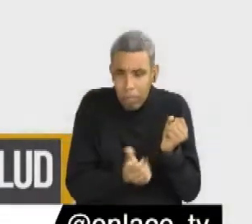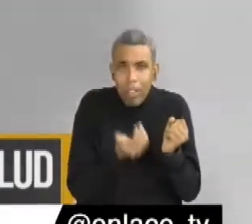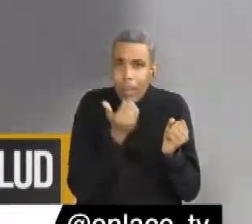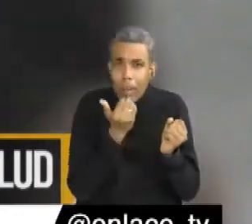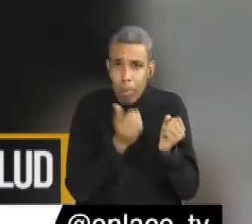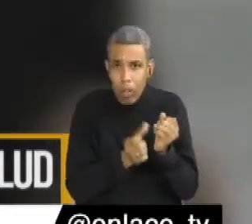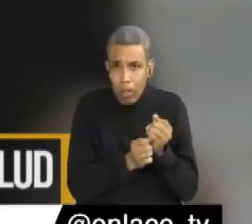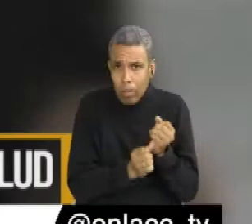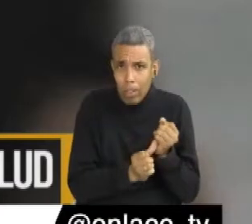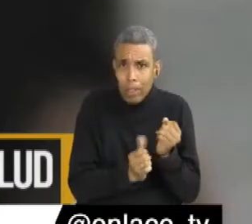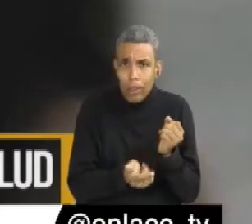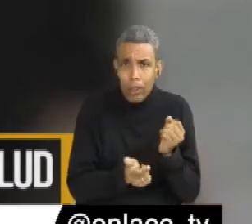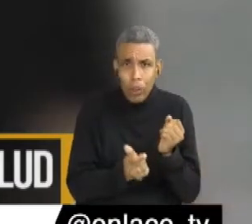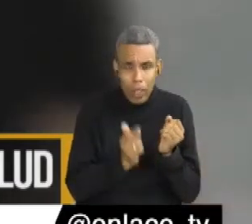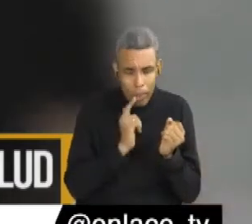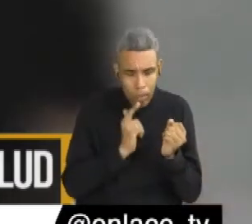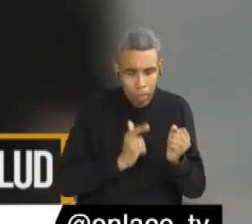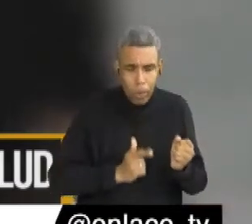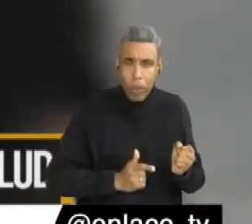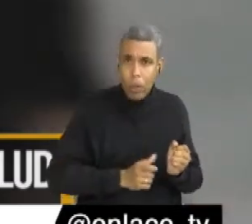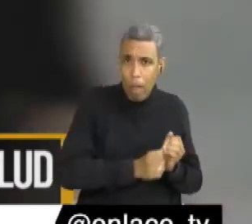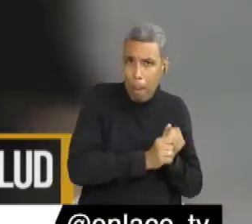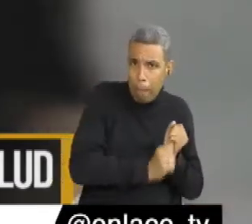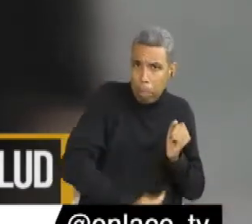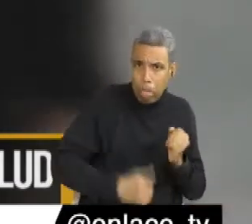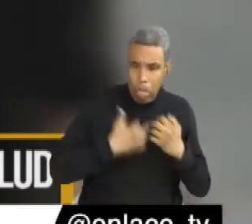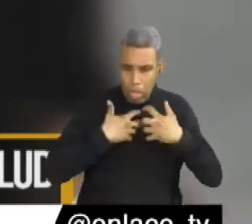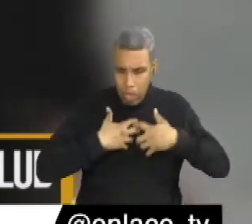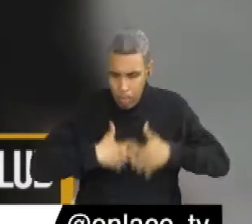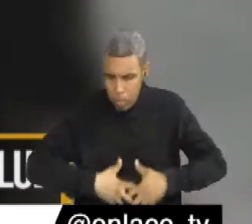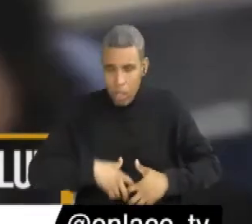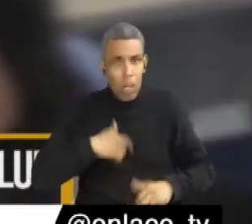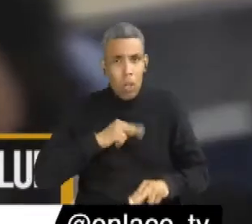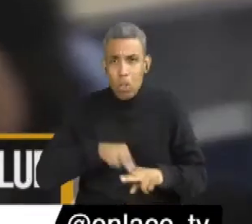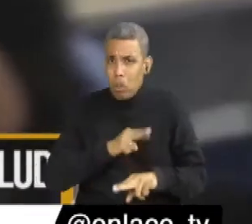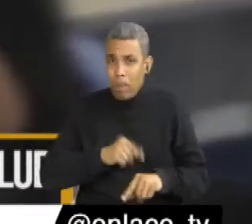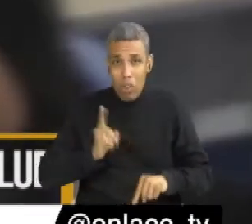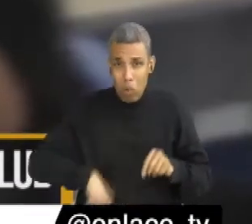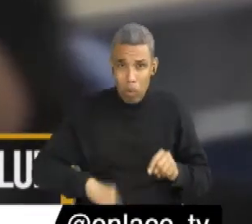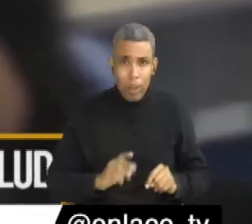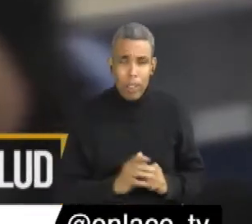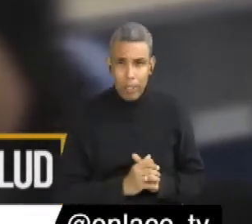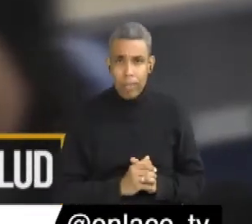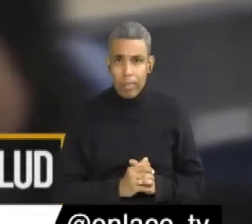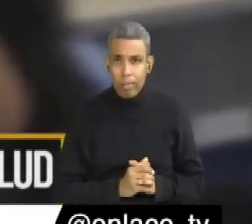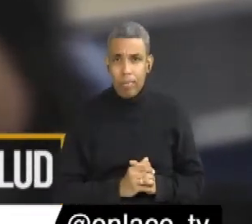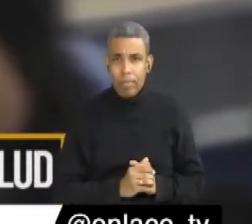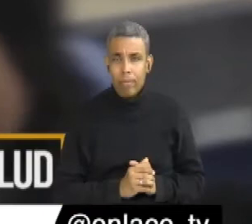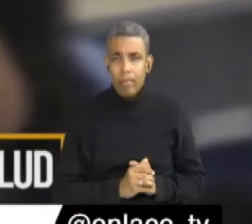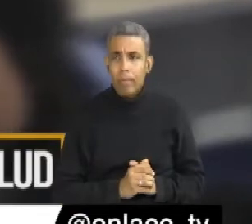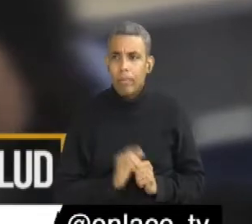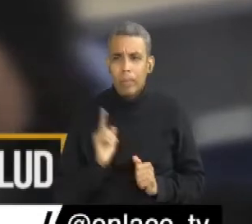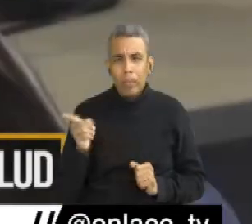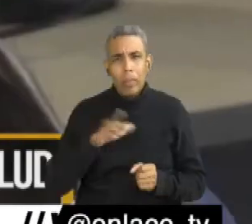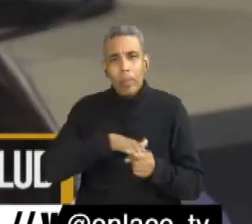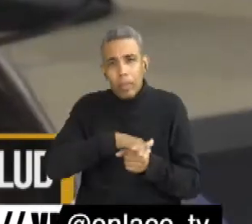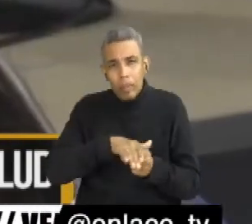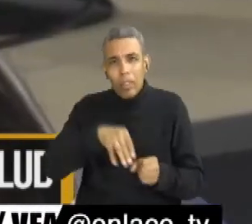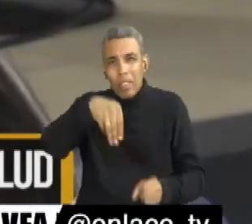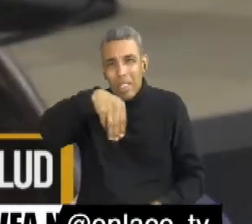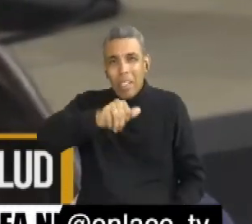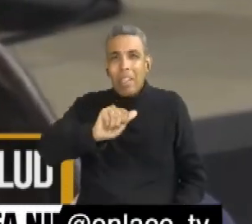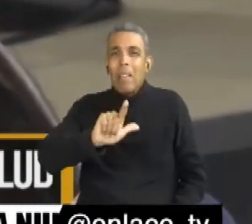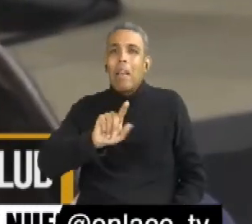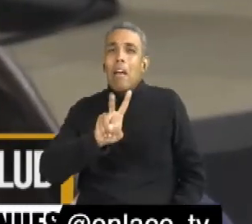prácticamente. Con esta situación, Angie Paola Gutiérrez, una joven madre, habitante del barrio Malvina, se acercó a